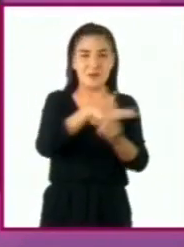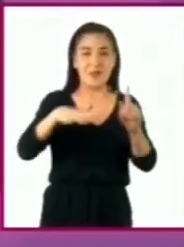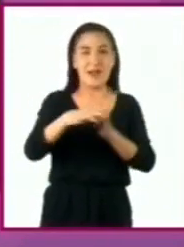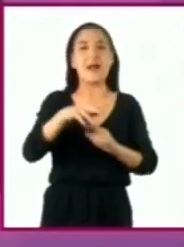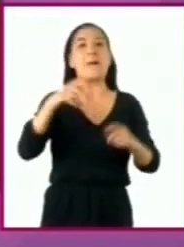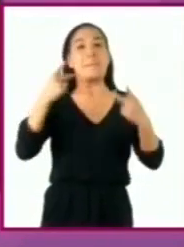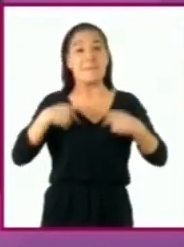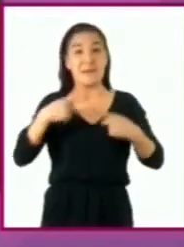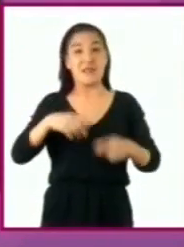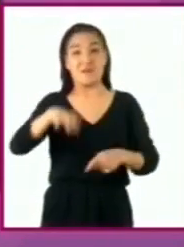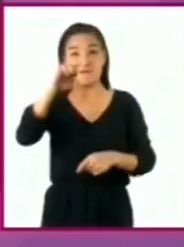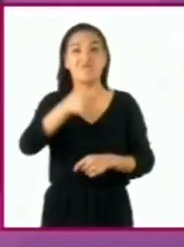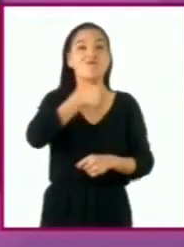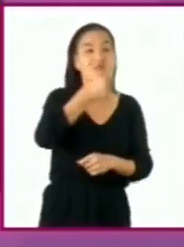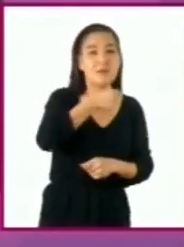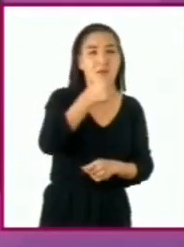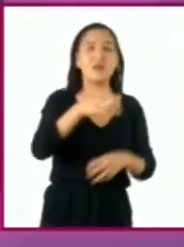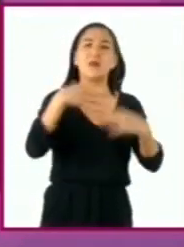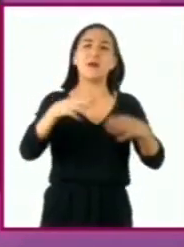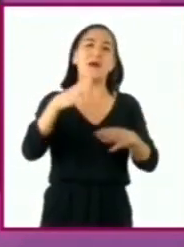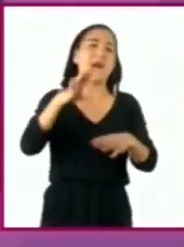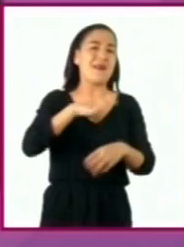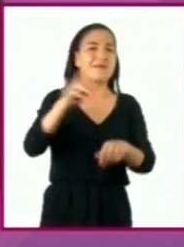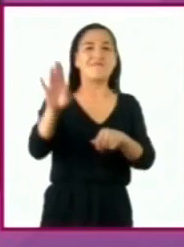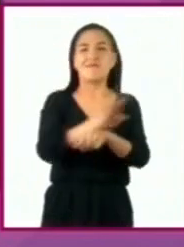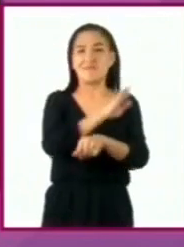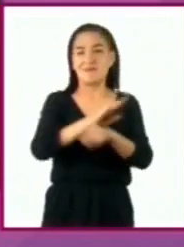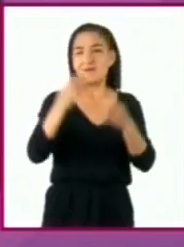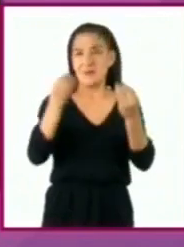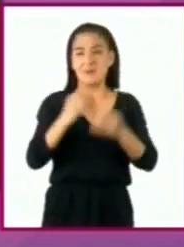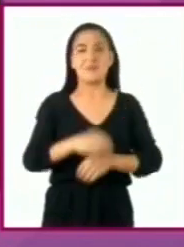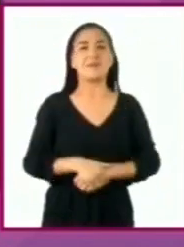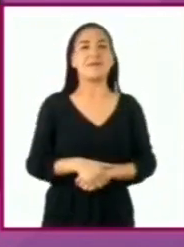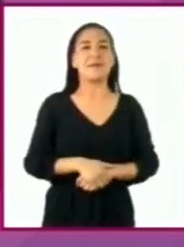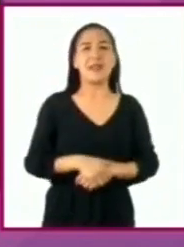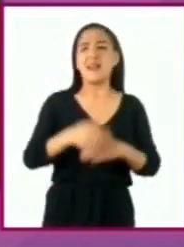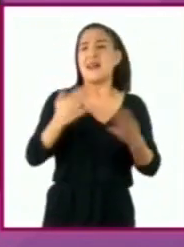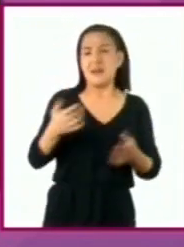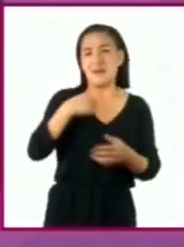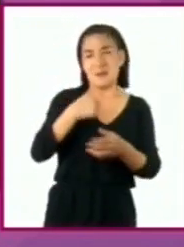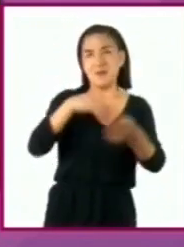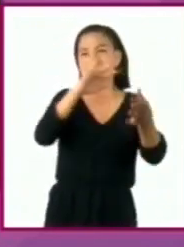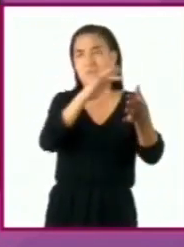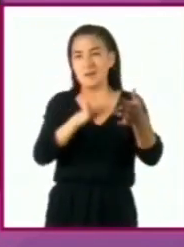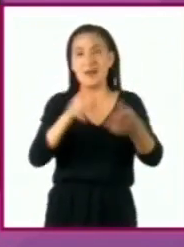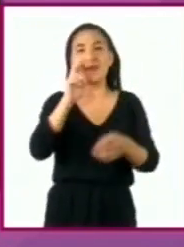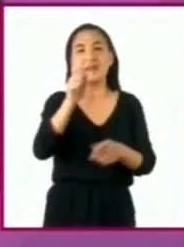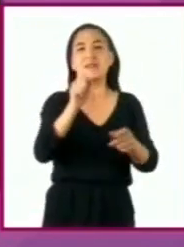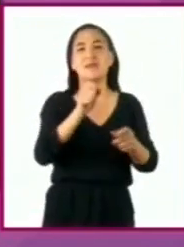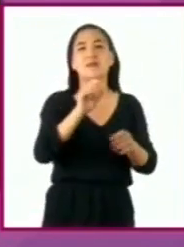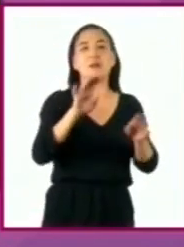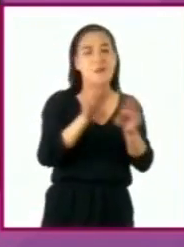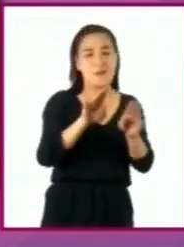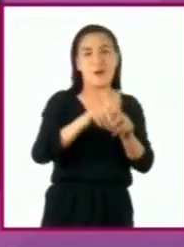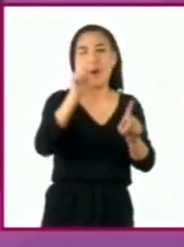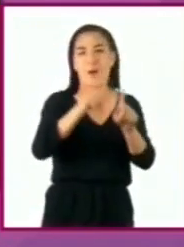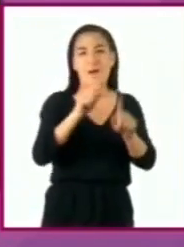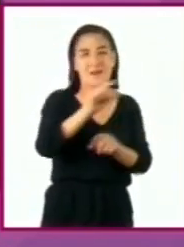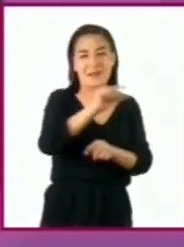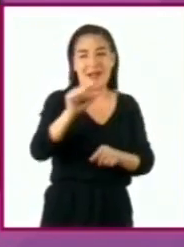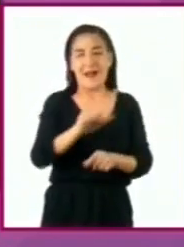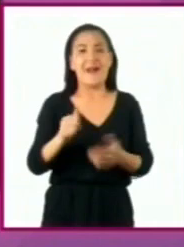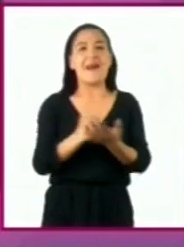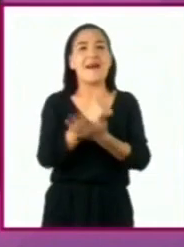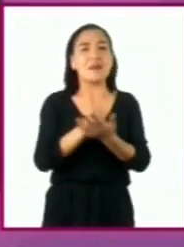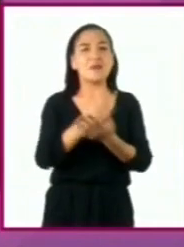personas mayores obtienen múltiples beneficios. De acuerdo con lo que leo en las partes resaltadas, todo